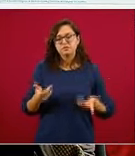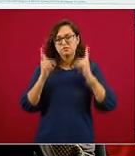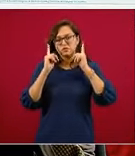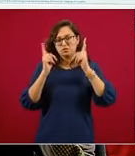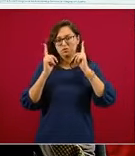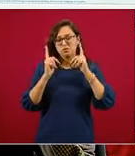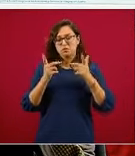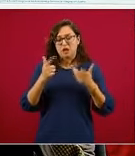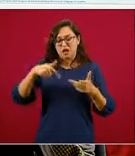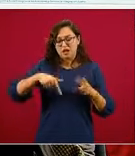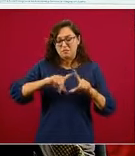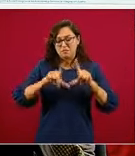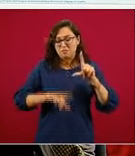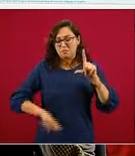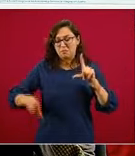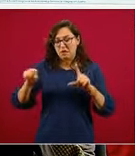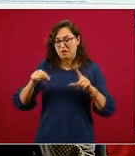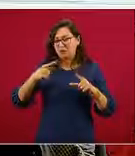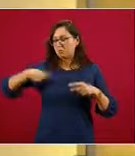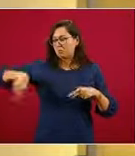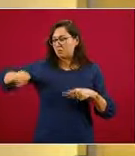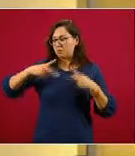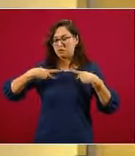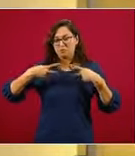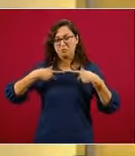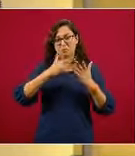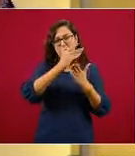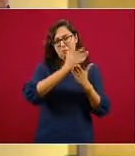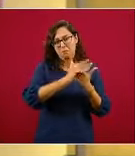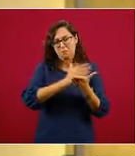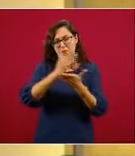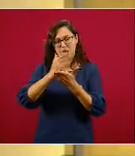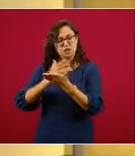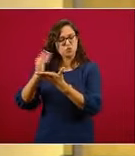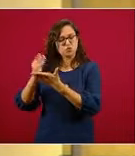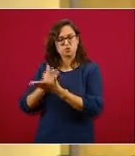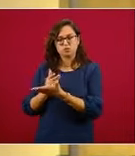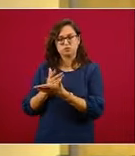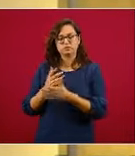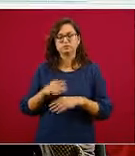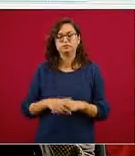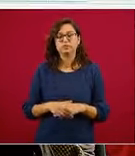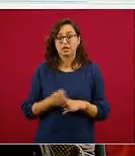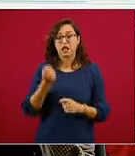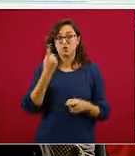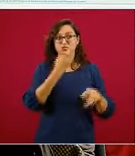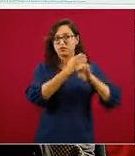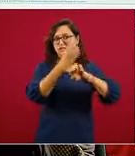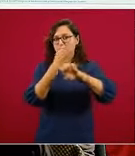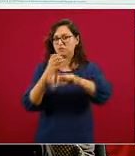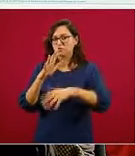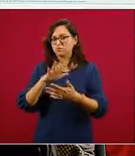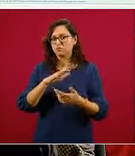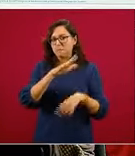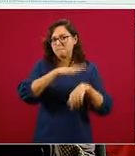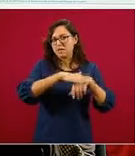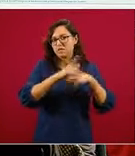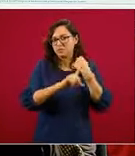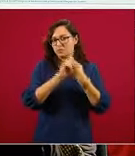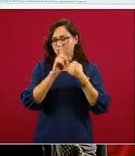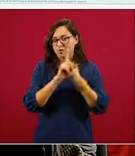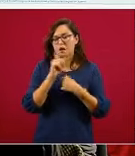tenemos un índice de consumo reducido todavía que está muy focalizado en algunos estados. Fíjense, estos son los casos